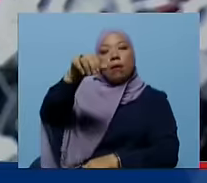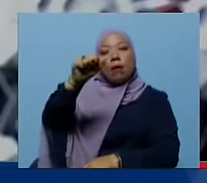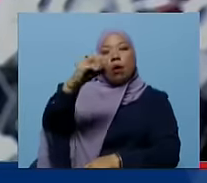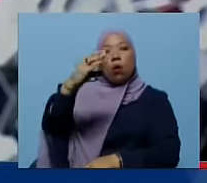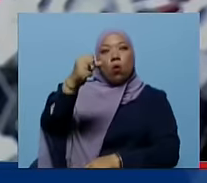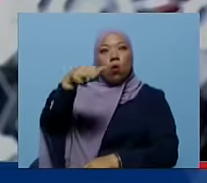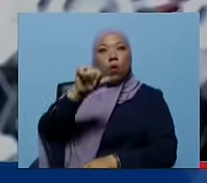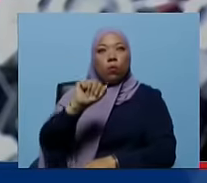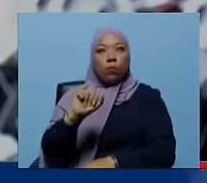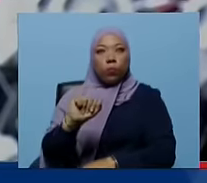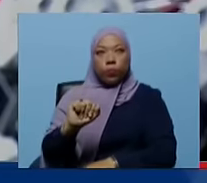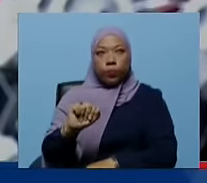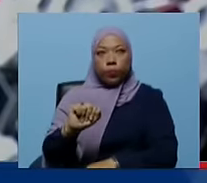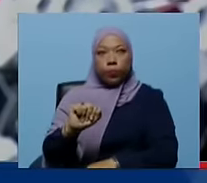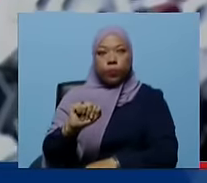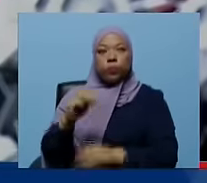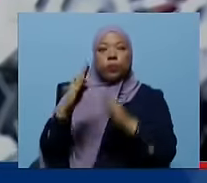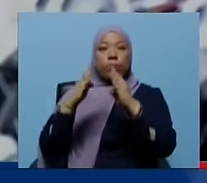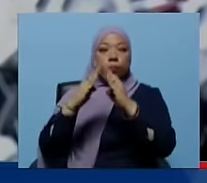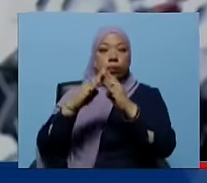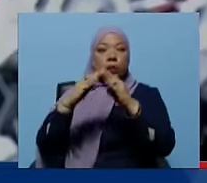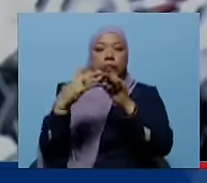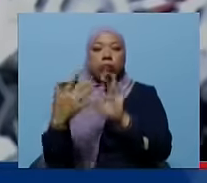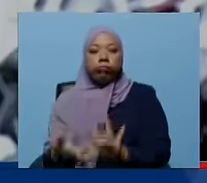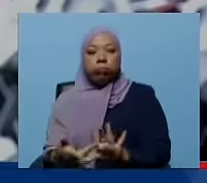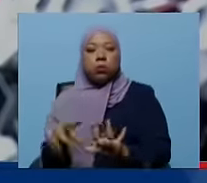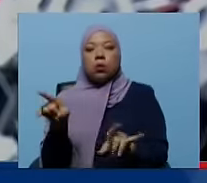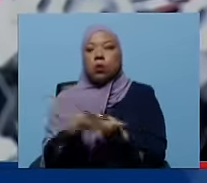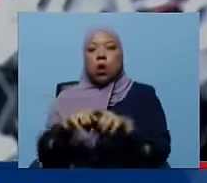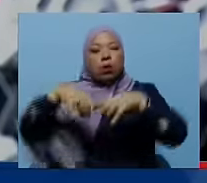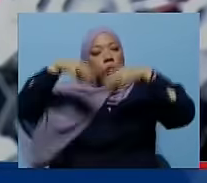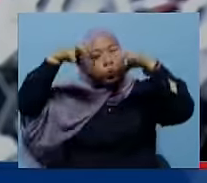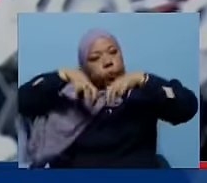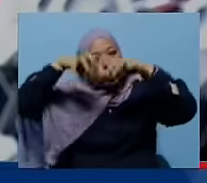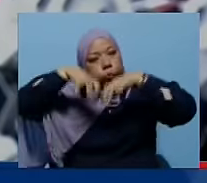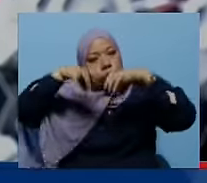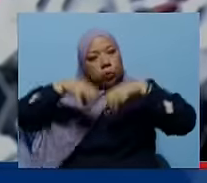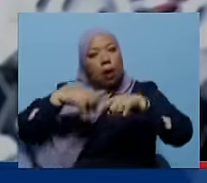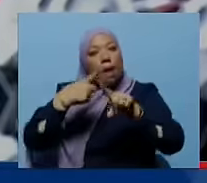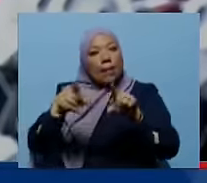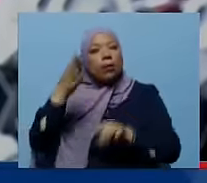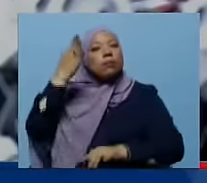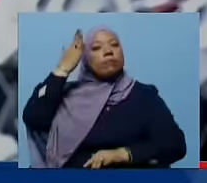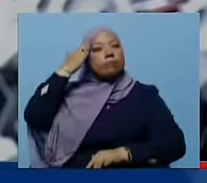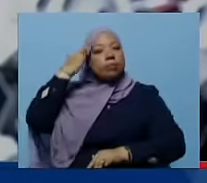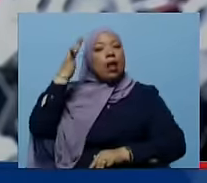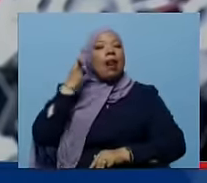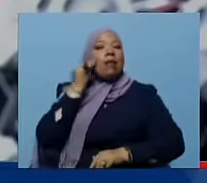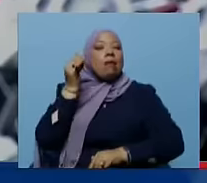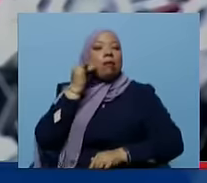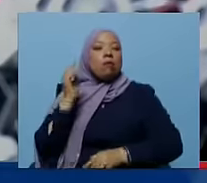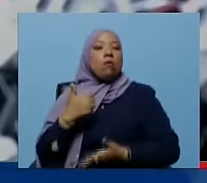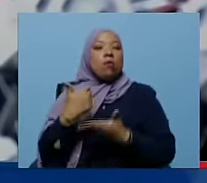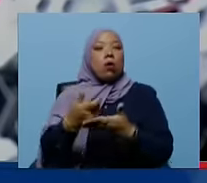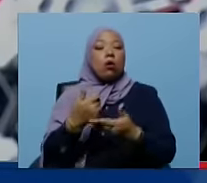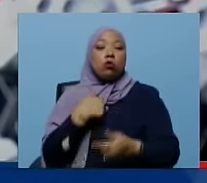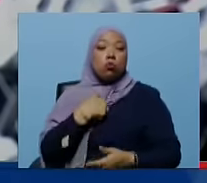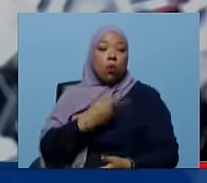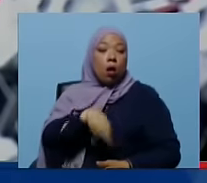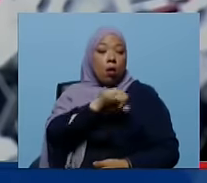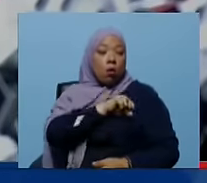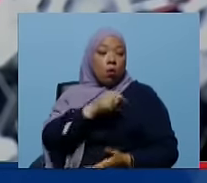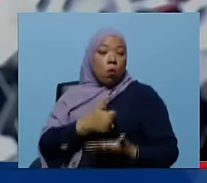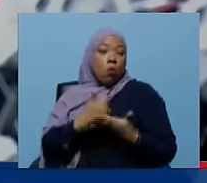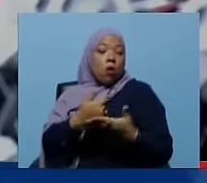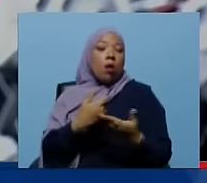Y las prioridades están bien establecidas. Yo le ofrezco al gobierno de España, si